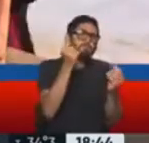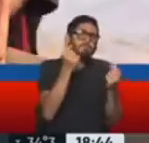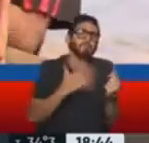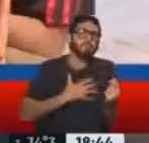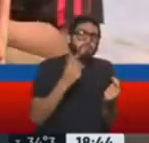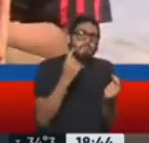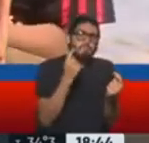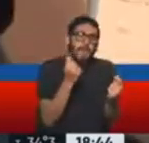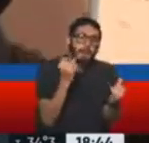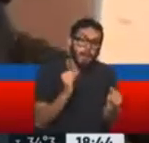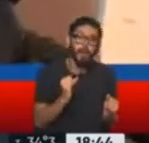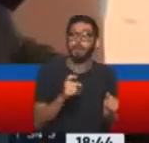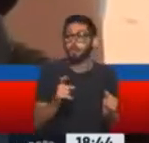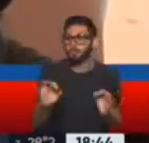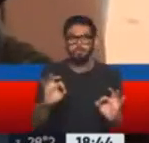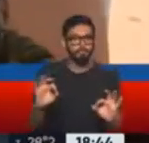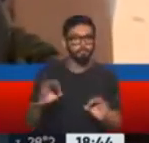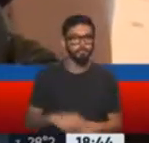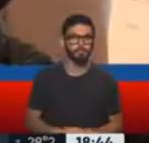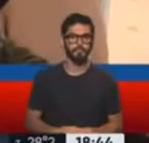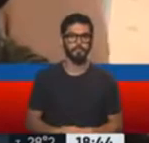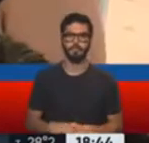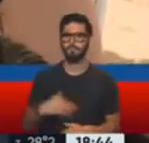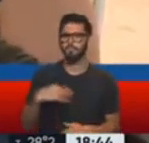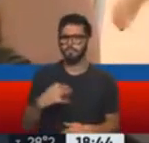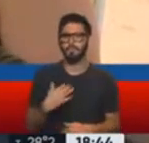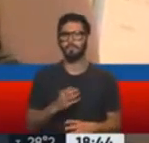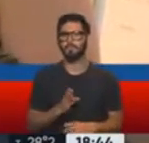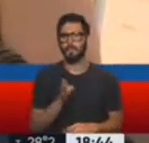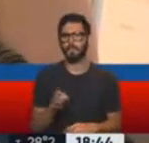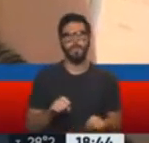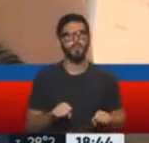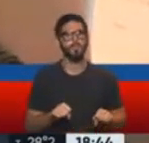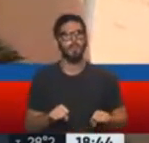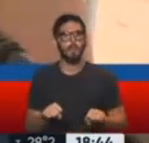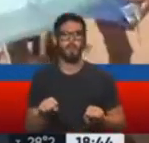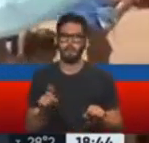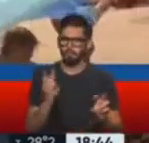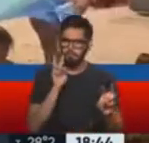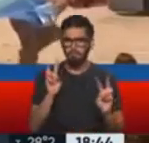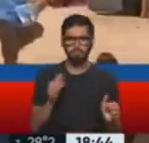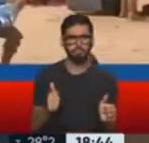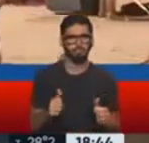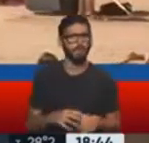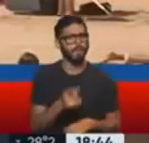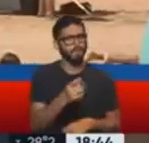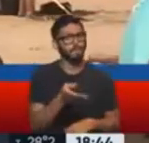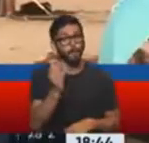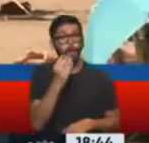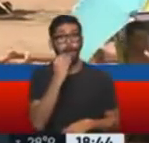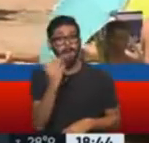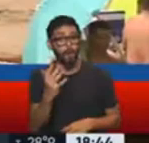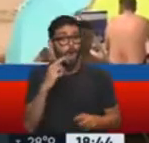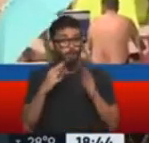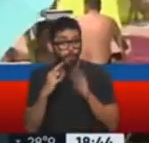esa es la realidad. Bien, la verdad que bien. Fuimos al supermercado y accesible. ¿Fueron a comer afuera, a un